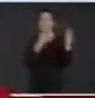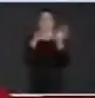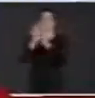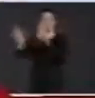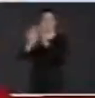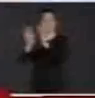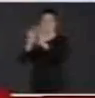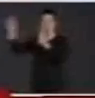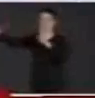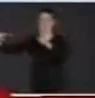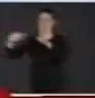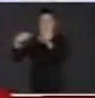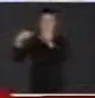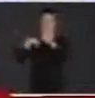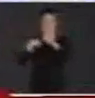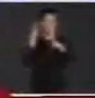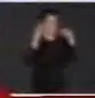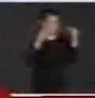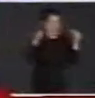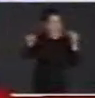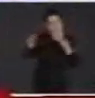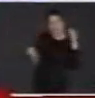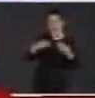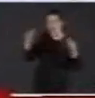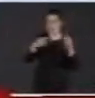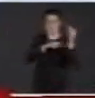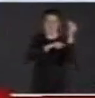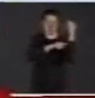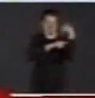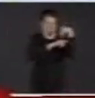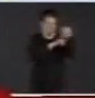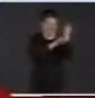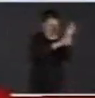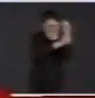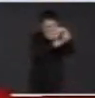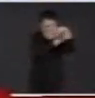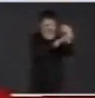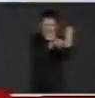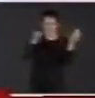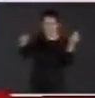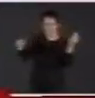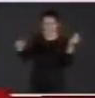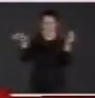vecina ya lo tengo bien pensado. Escarrancho a mi muñeco y le hago la del pavo.